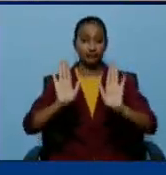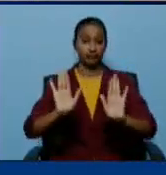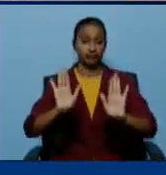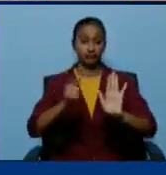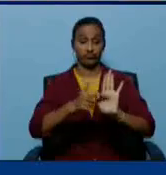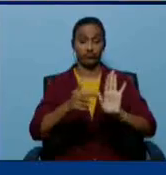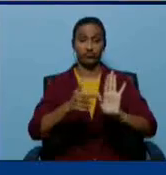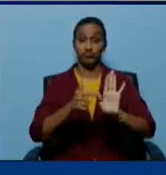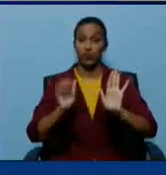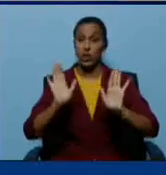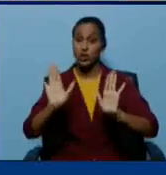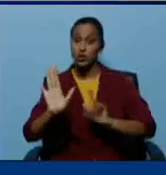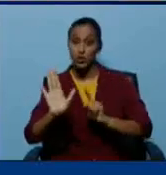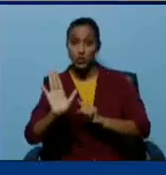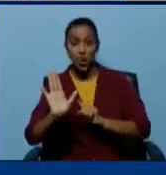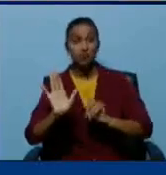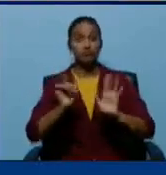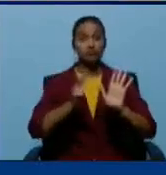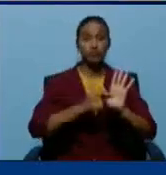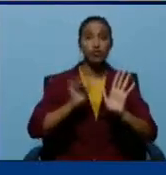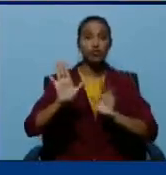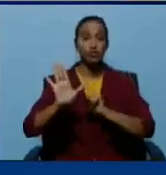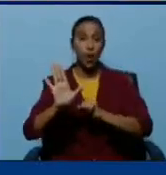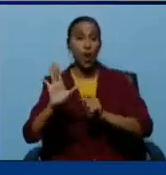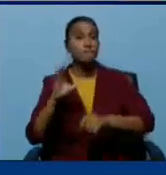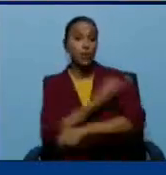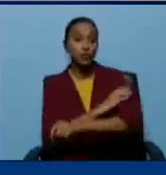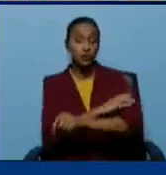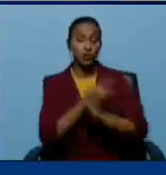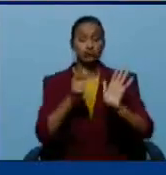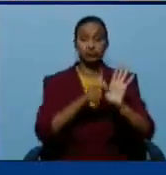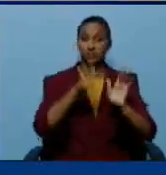desaparecieron mis imágenes, no volvieron a hablar de eso.